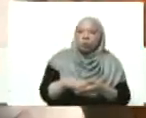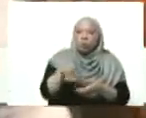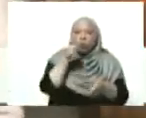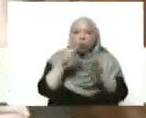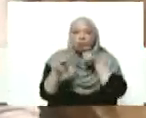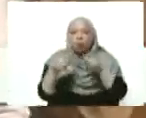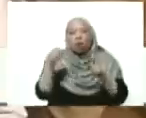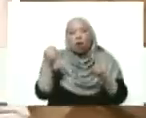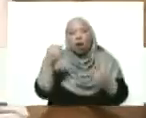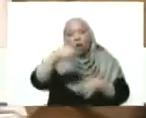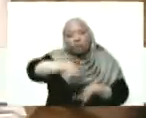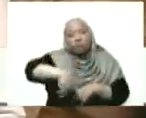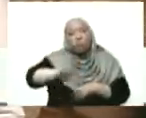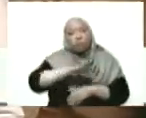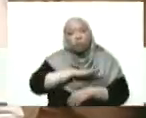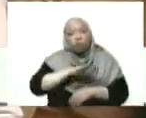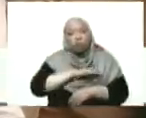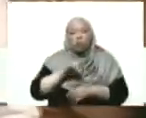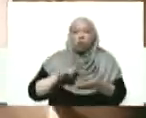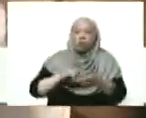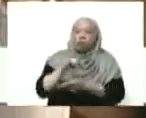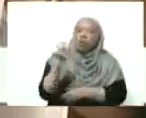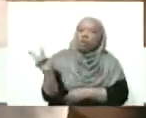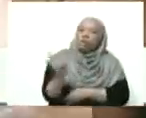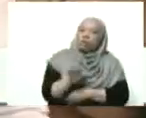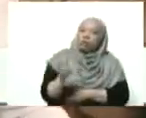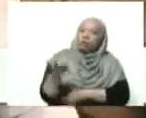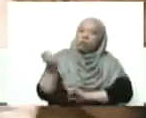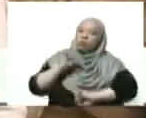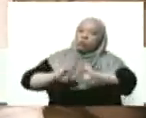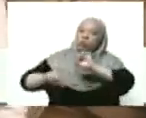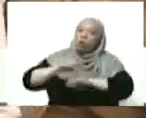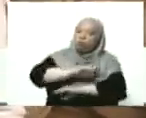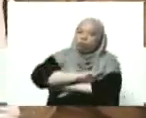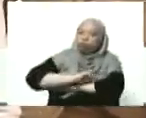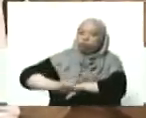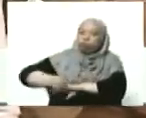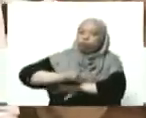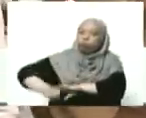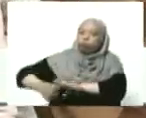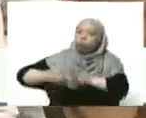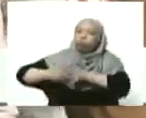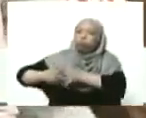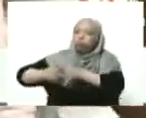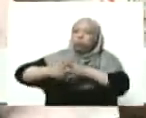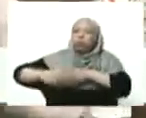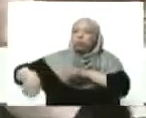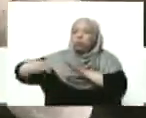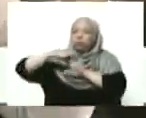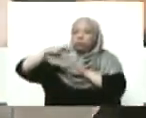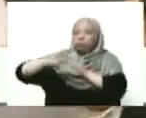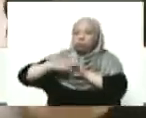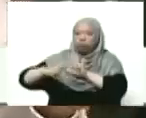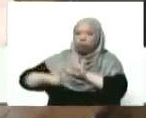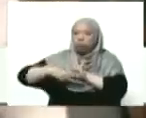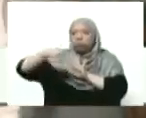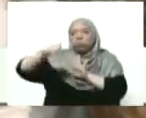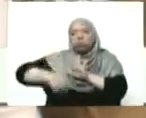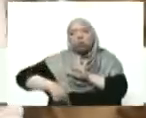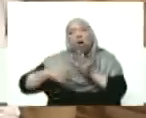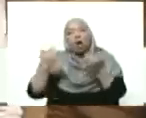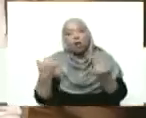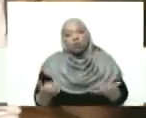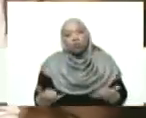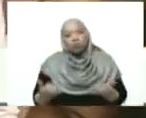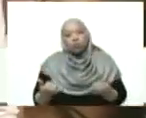recursos activos que pertenecen a la República Bolivariana de Venezuela en contra de las sanciones y la imposición de medidas coercitivas. Es parte del contexto